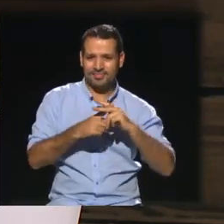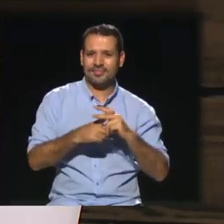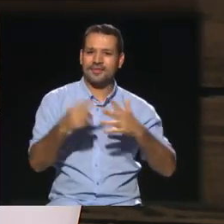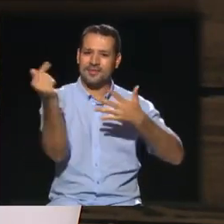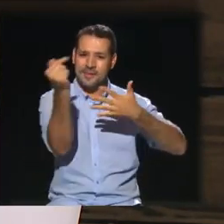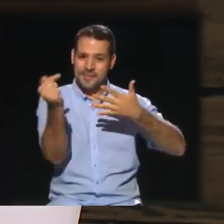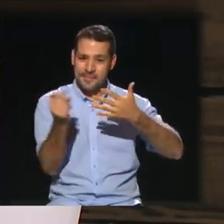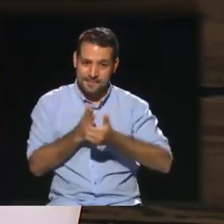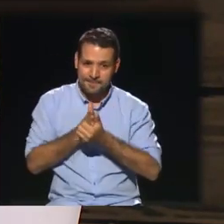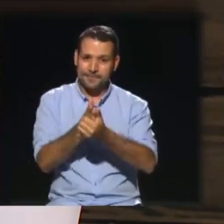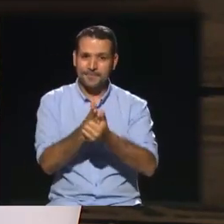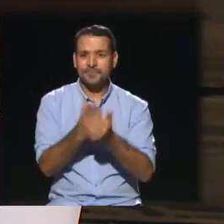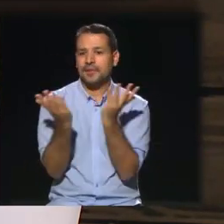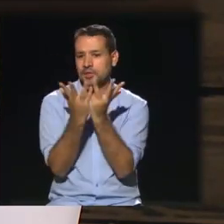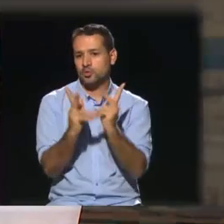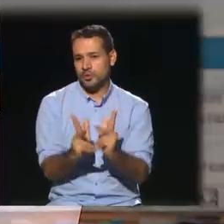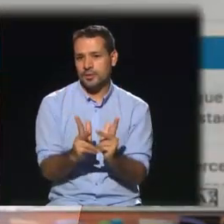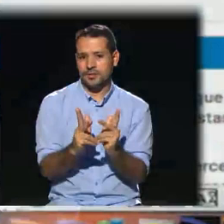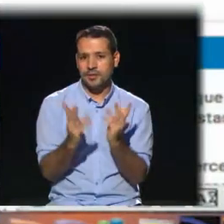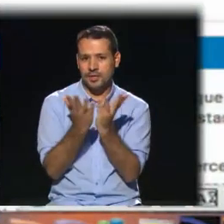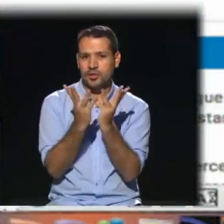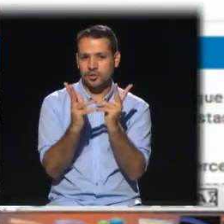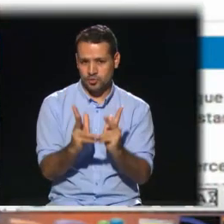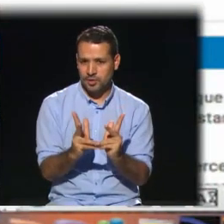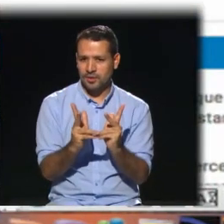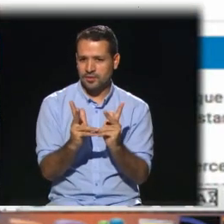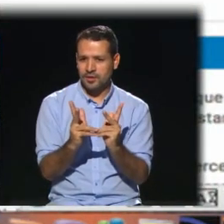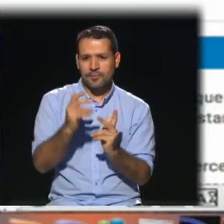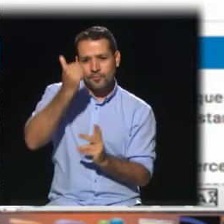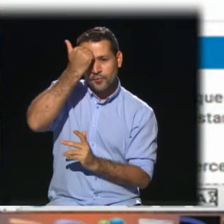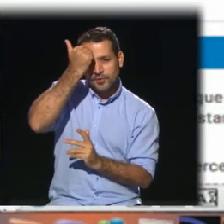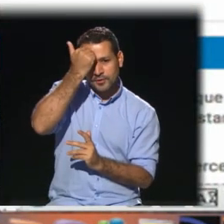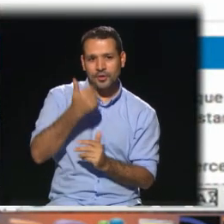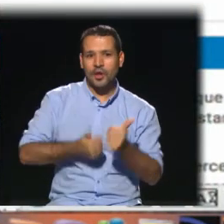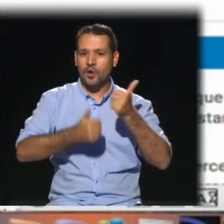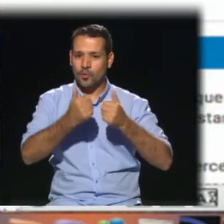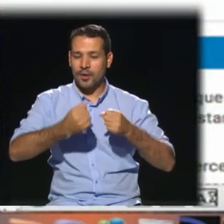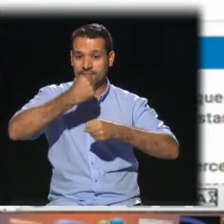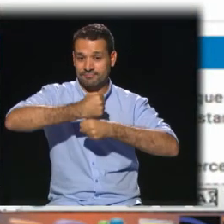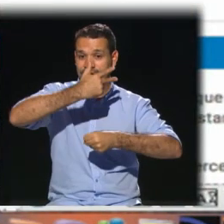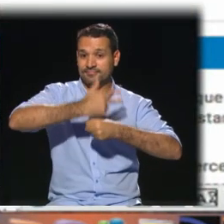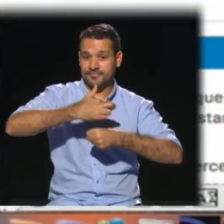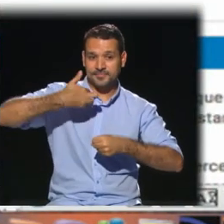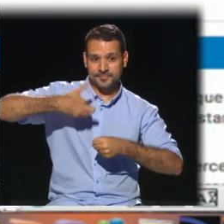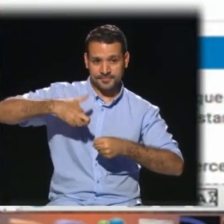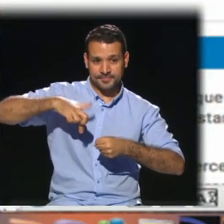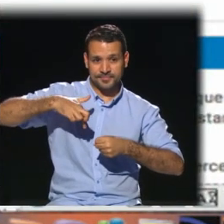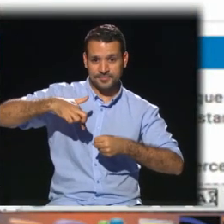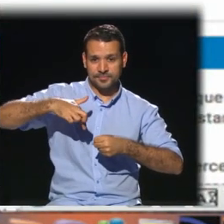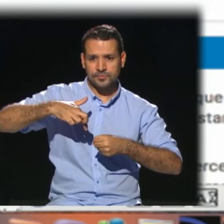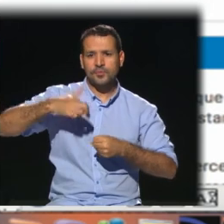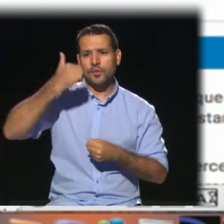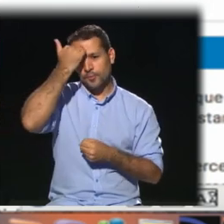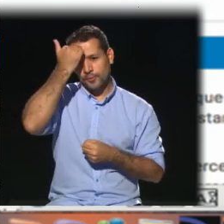nuestros docentes. Entonces, estamos aquí y decimos guías curriculares, transición y básica primaria. Por lo general, las